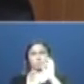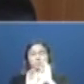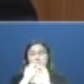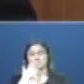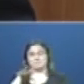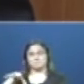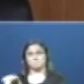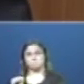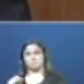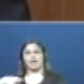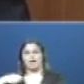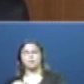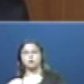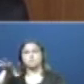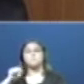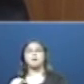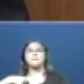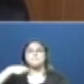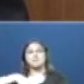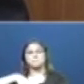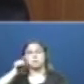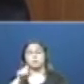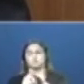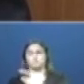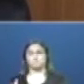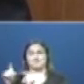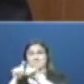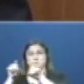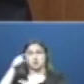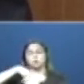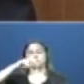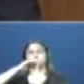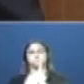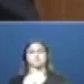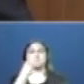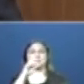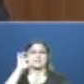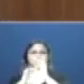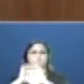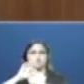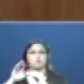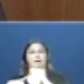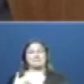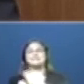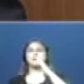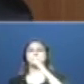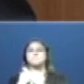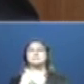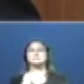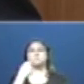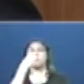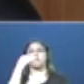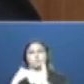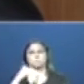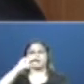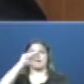adquisición de acciones o participaciones en los procesos de creación de empresas o de ampliación de su capital hasta un límite de 4000